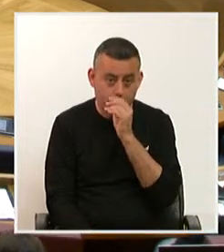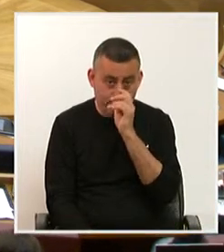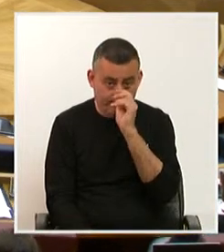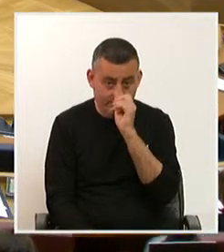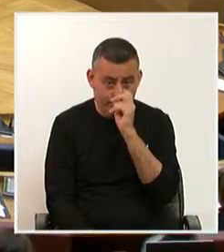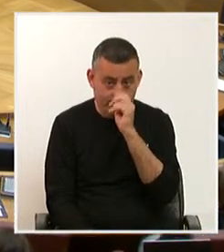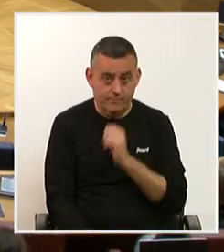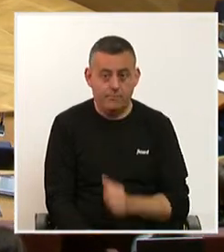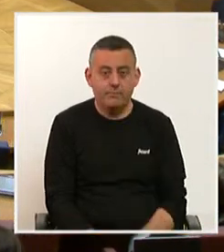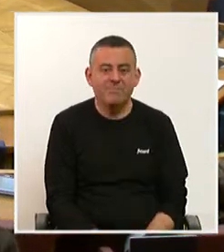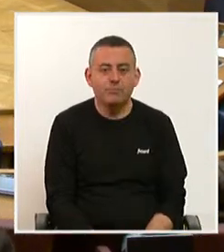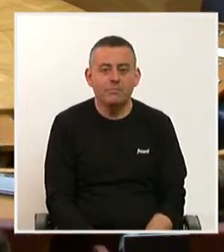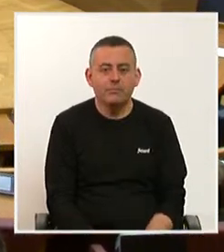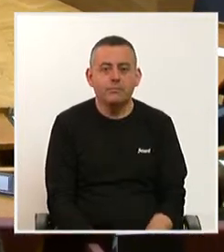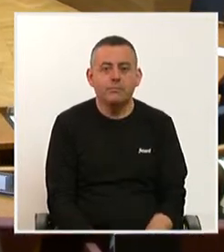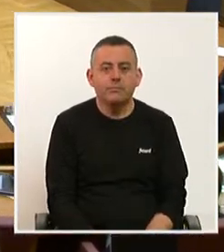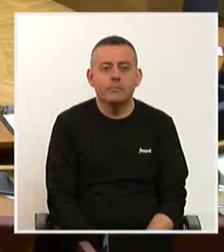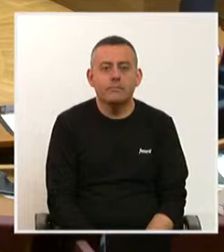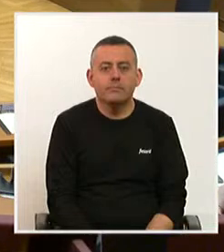Muñoz